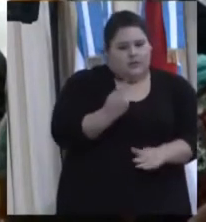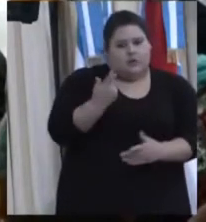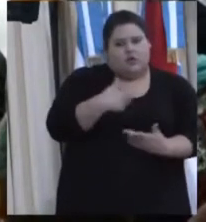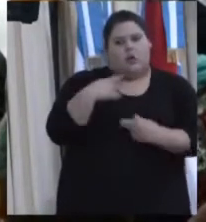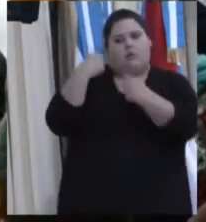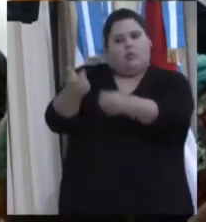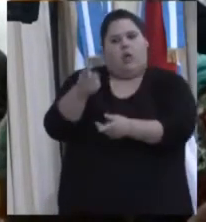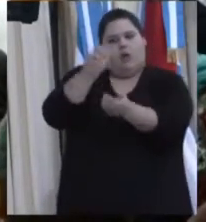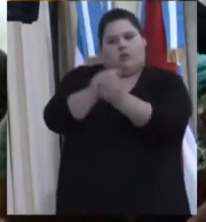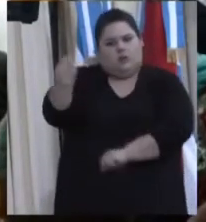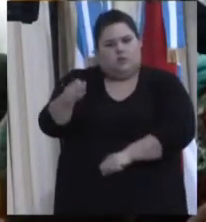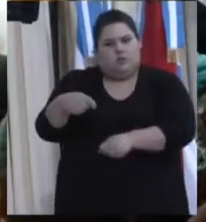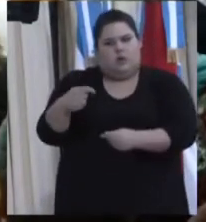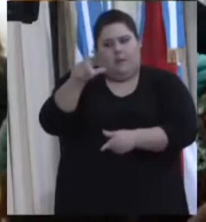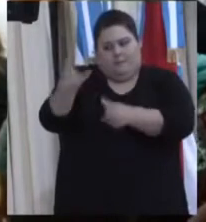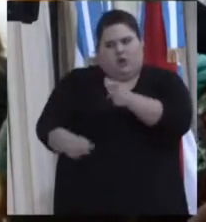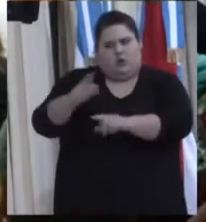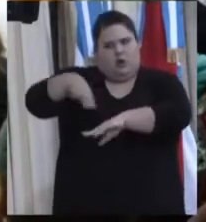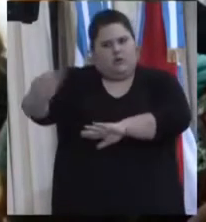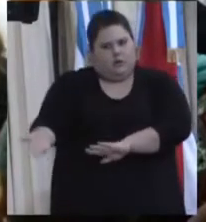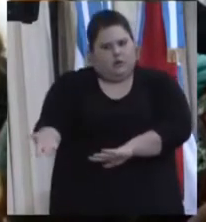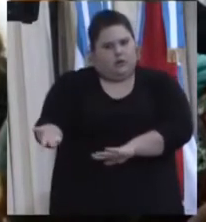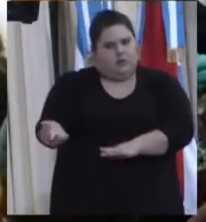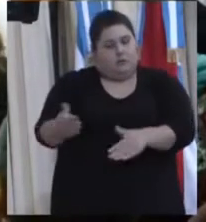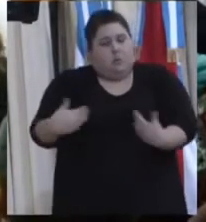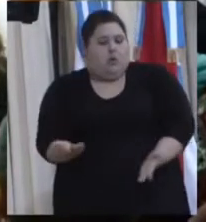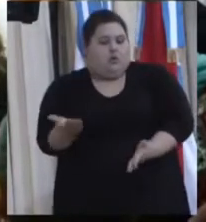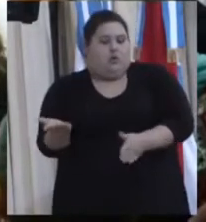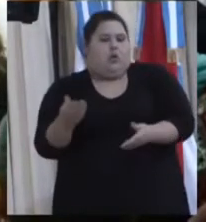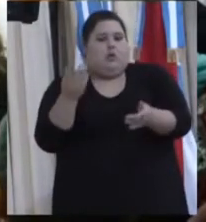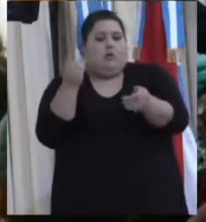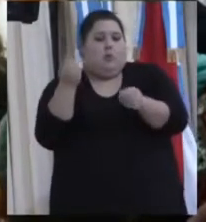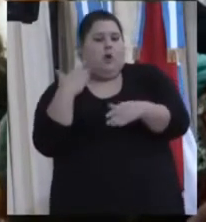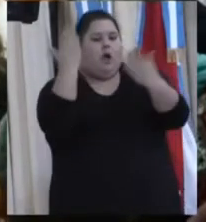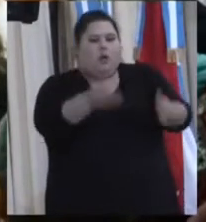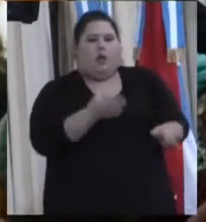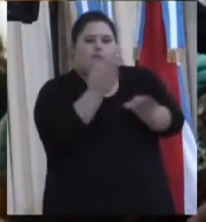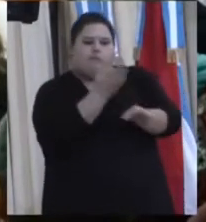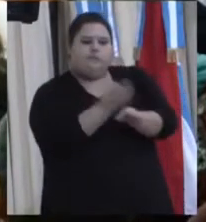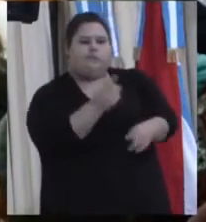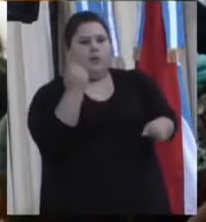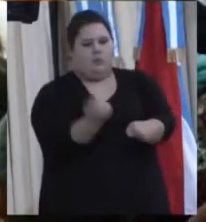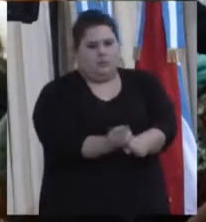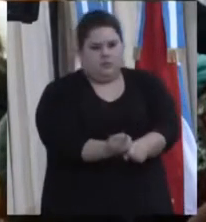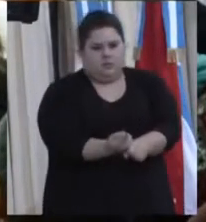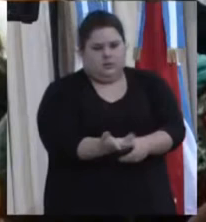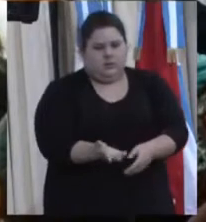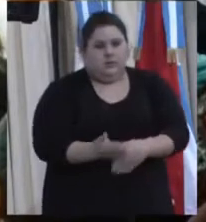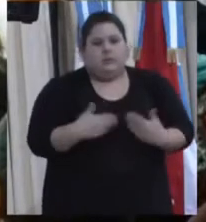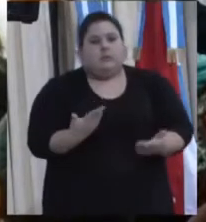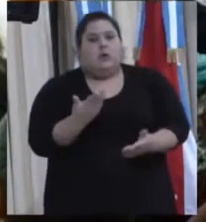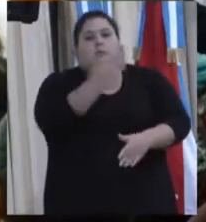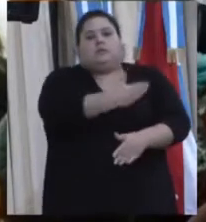estos invitados extranjeros, por lo tanto no les reconocemos que puedan enseñar aquí. Hubo que esperar bastante tiempo, siendo presidente